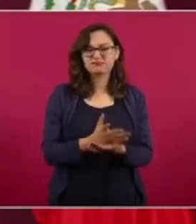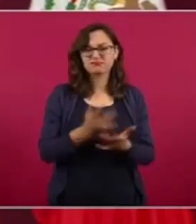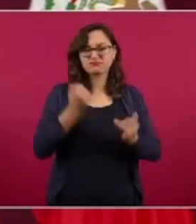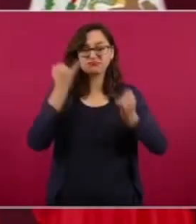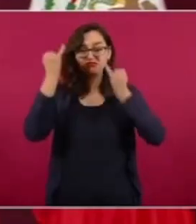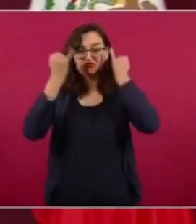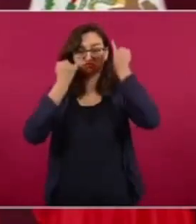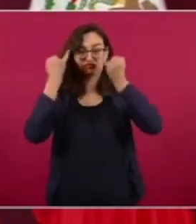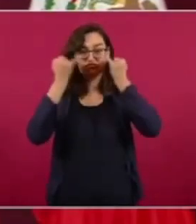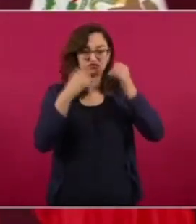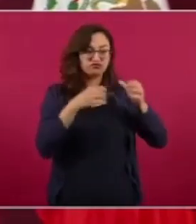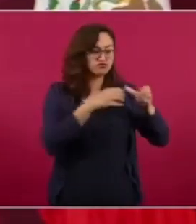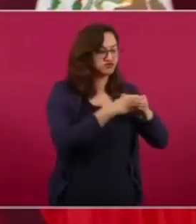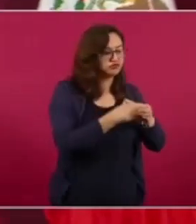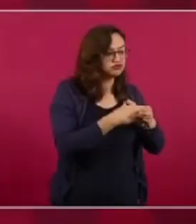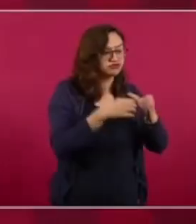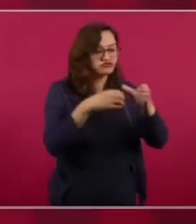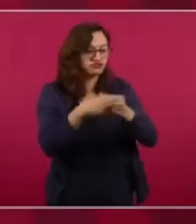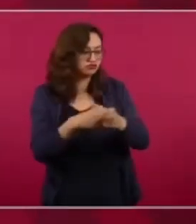ideologías,